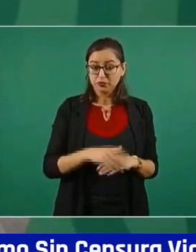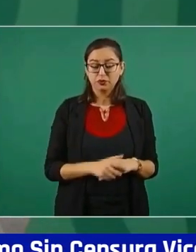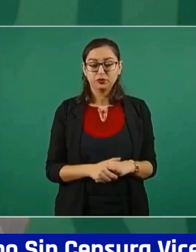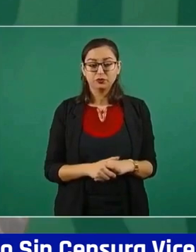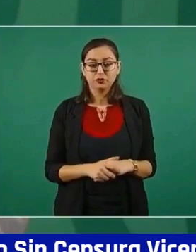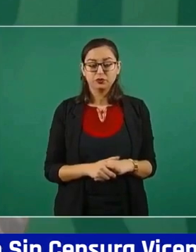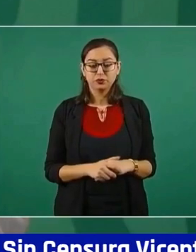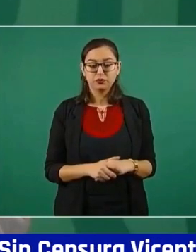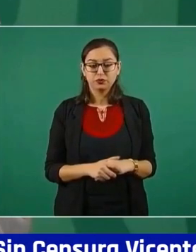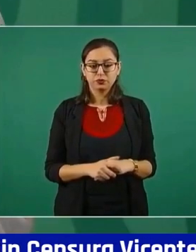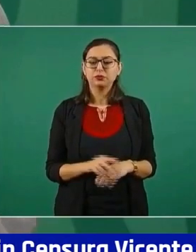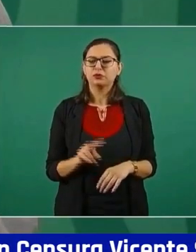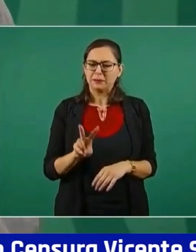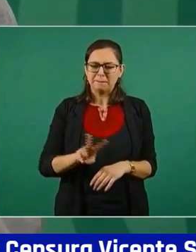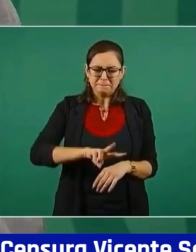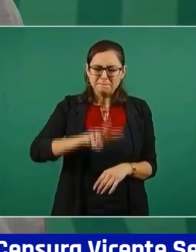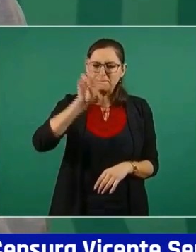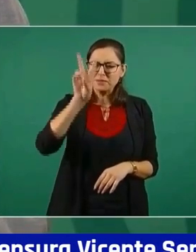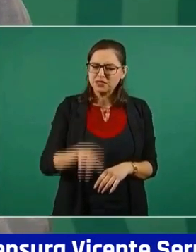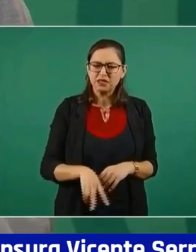de manera